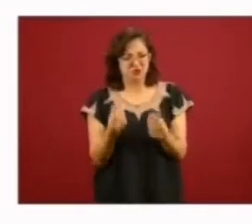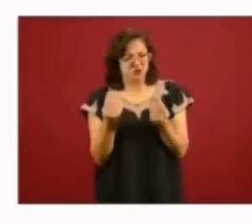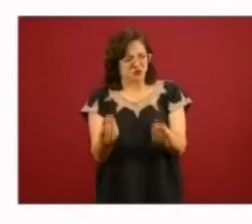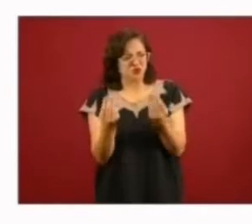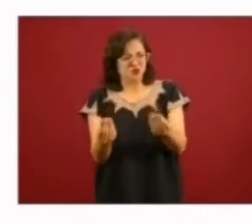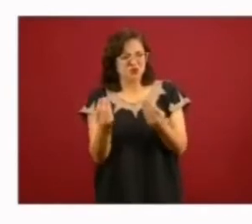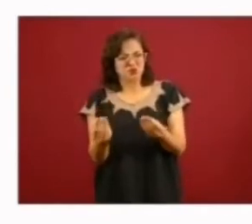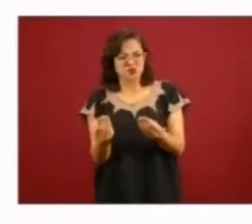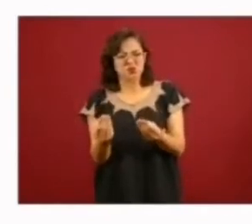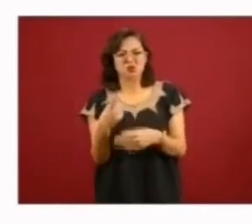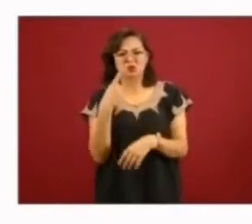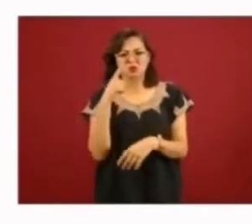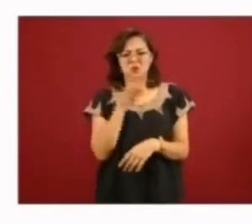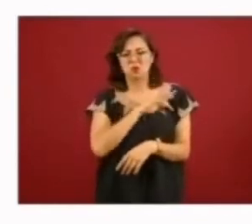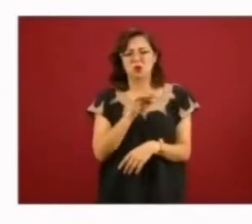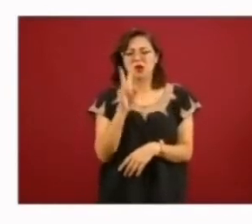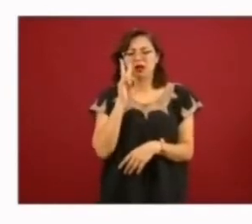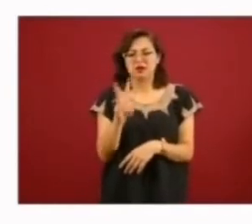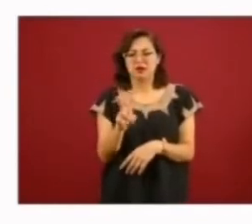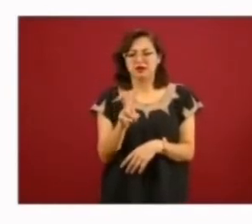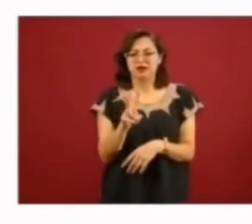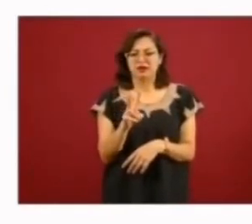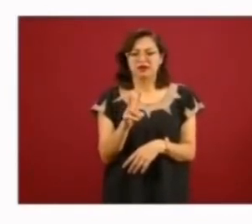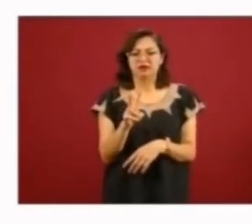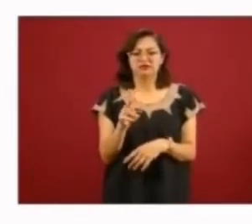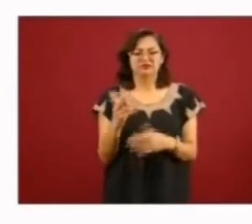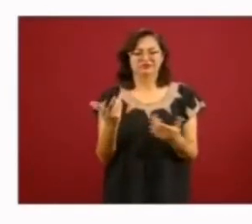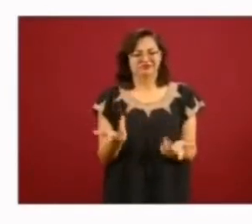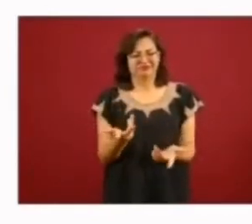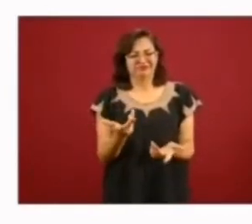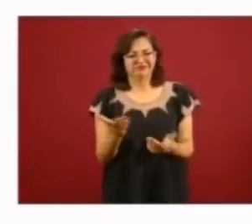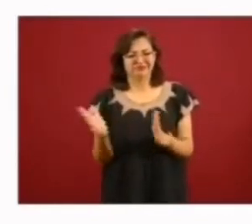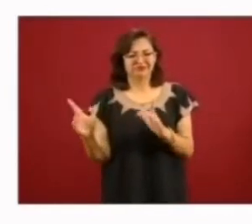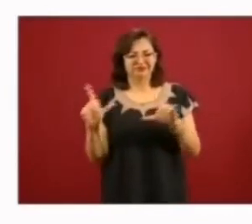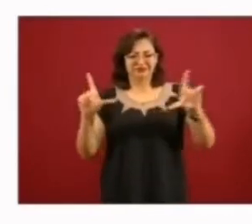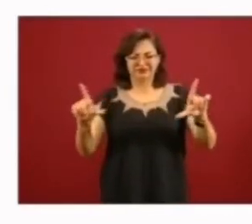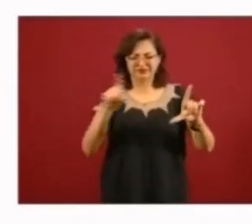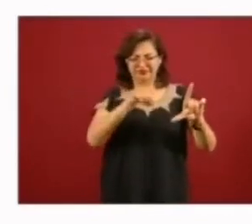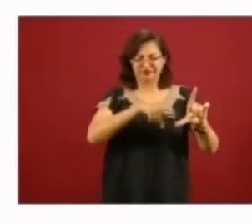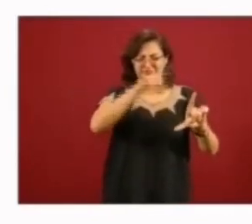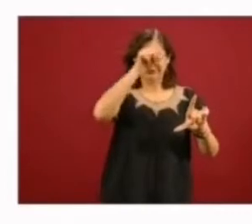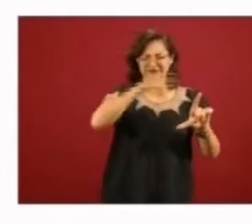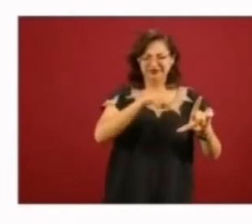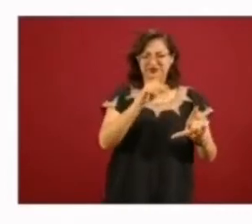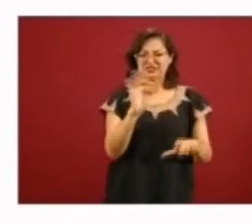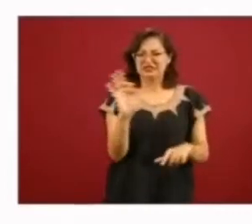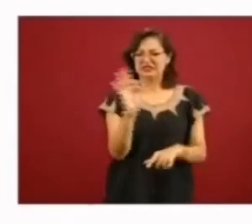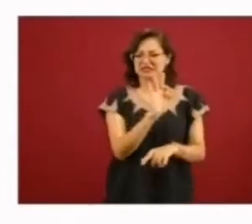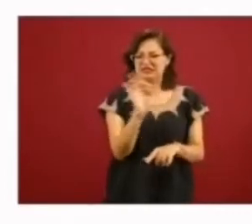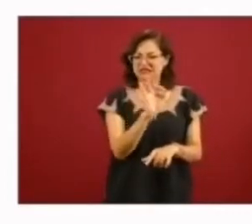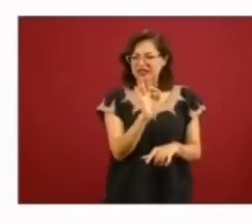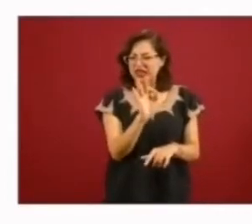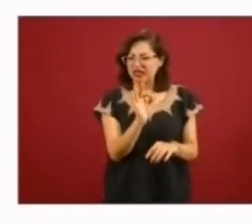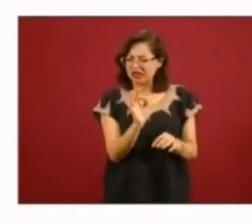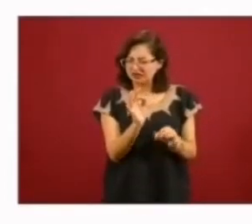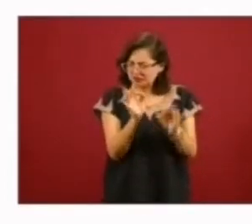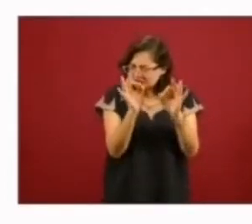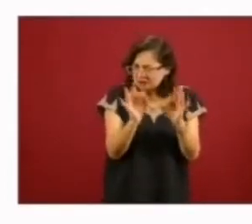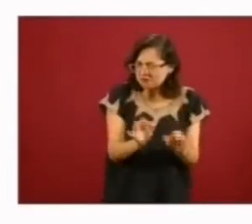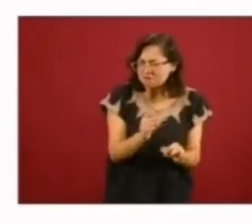izquierdo para ustedes de la diapositiva, lo más probable es que hay una dificultad para identificar casos y